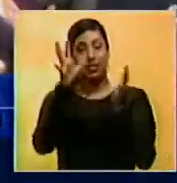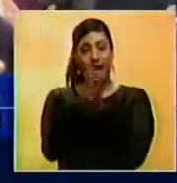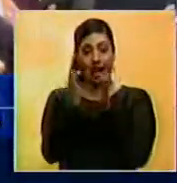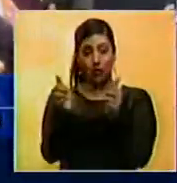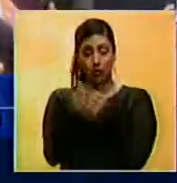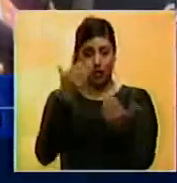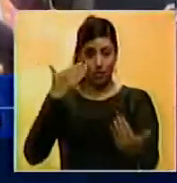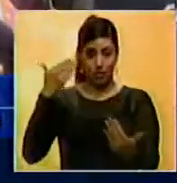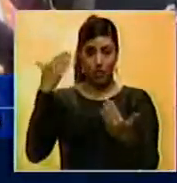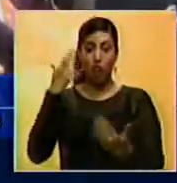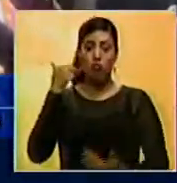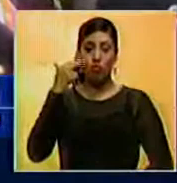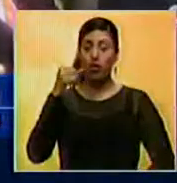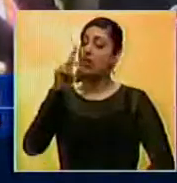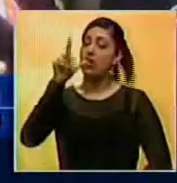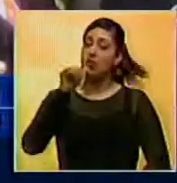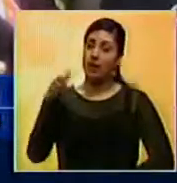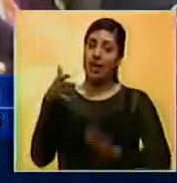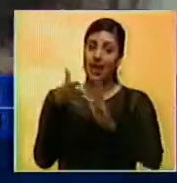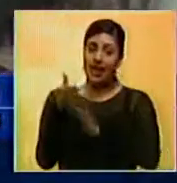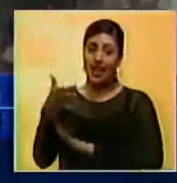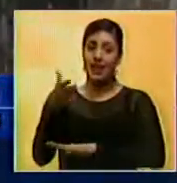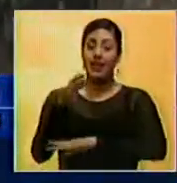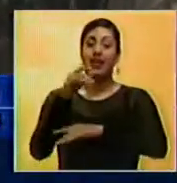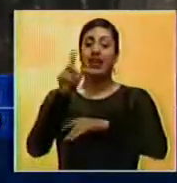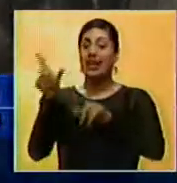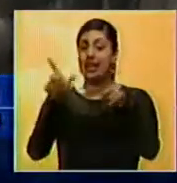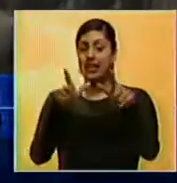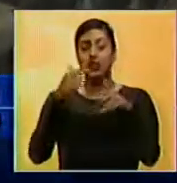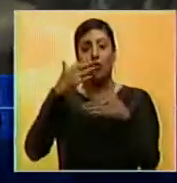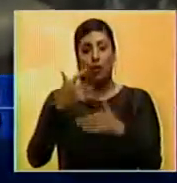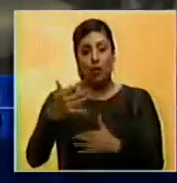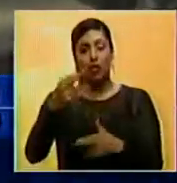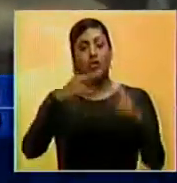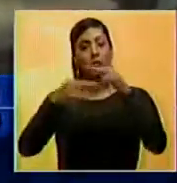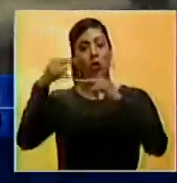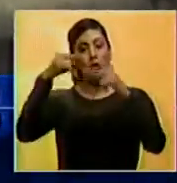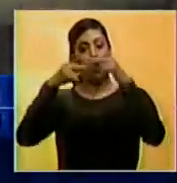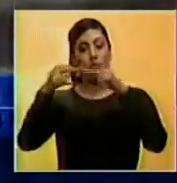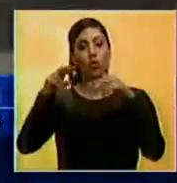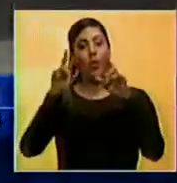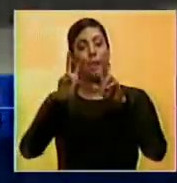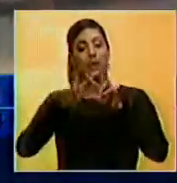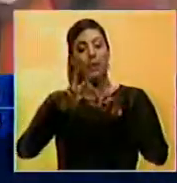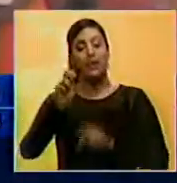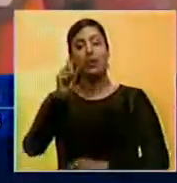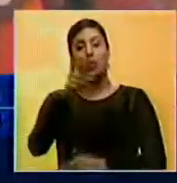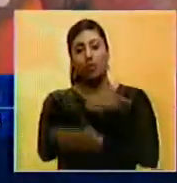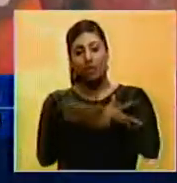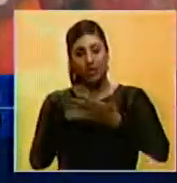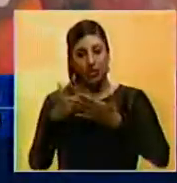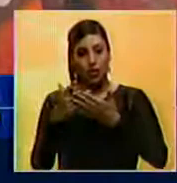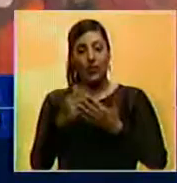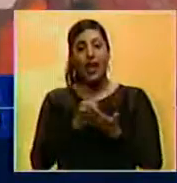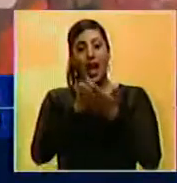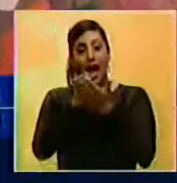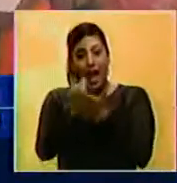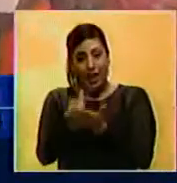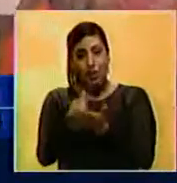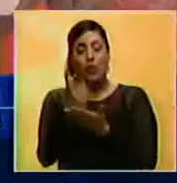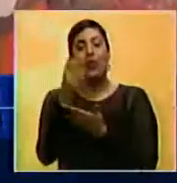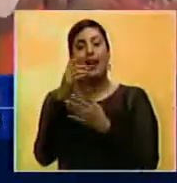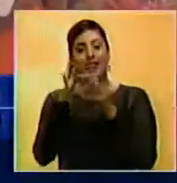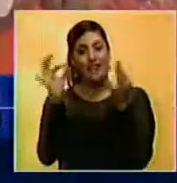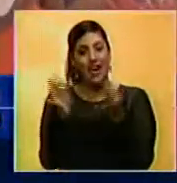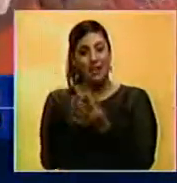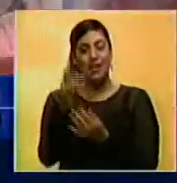anzoátegui nelson moreno informó que en la entidad ya está próxima a la construcción de la vivienda a un millón beneficiando de esta manera a